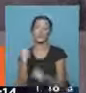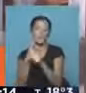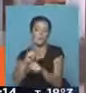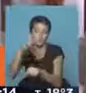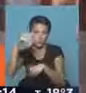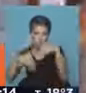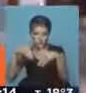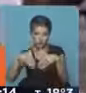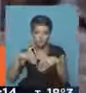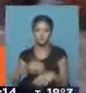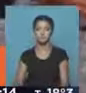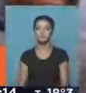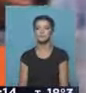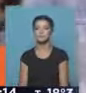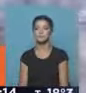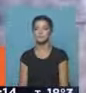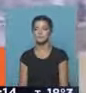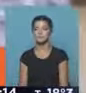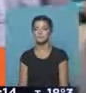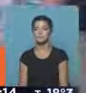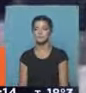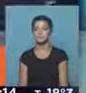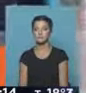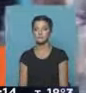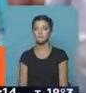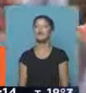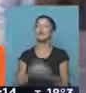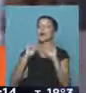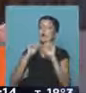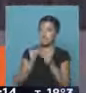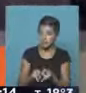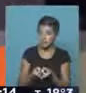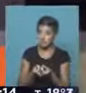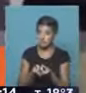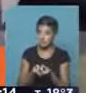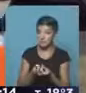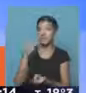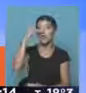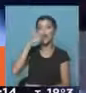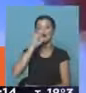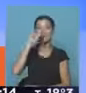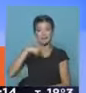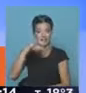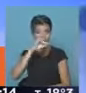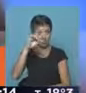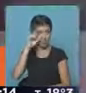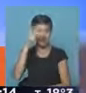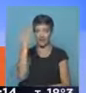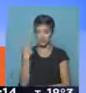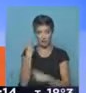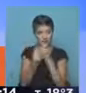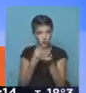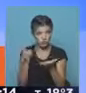Esto también hay que señalar que justamente Hollande renunció a la reelección a la cual tenía derecho